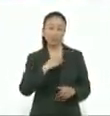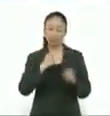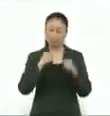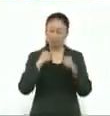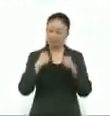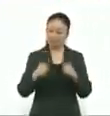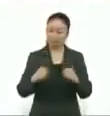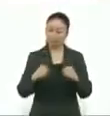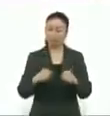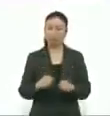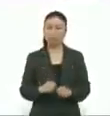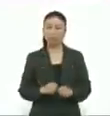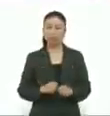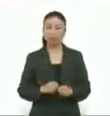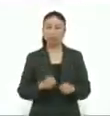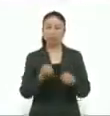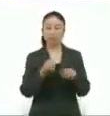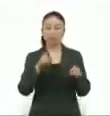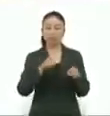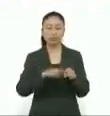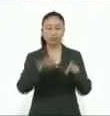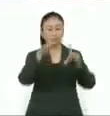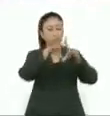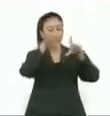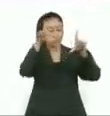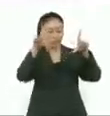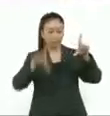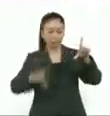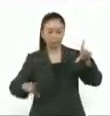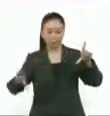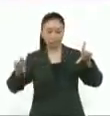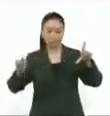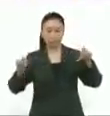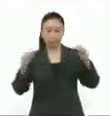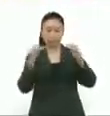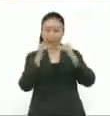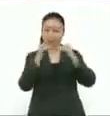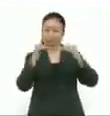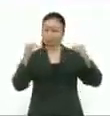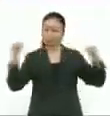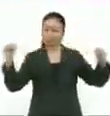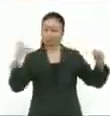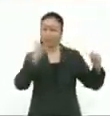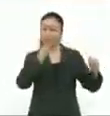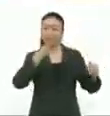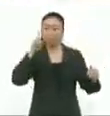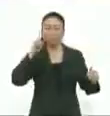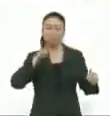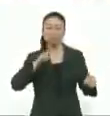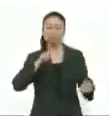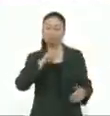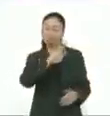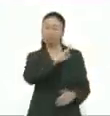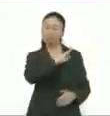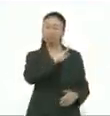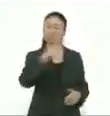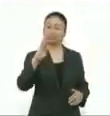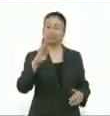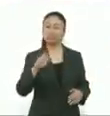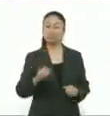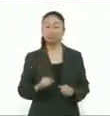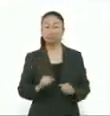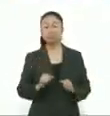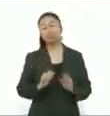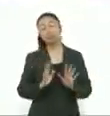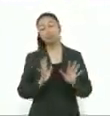sociedad mexicana completamente equitativa en términos de género es posible. Claro que soy